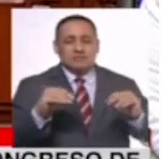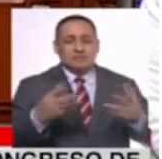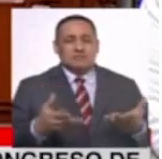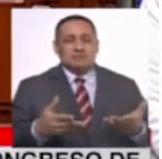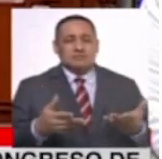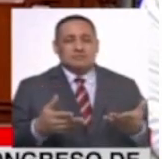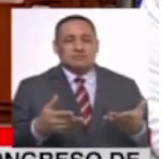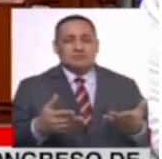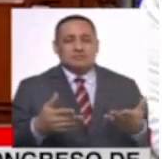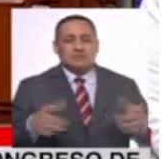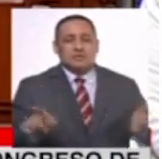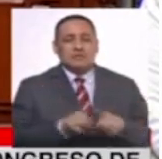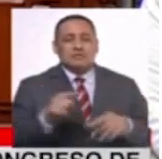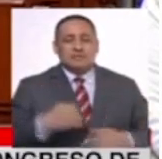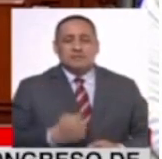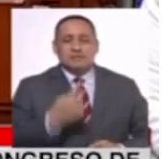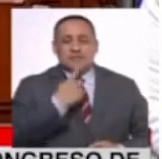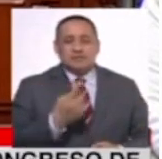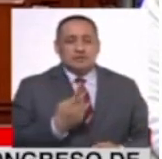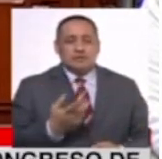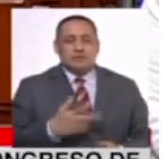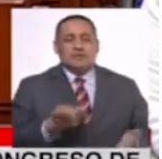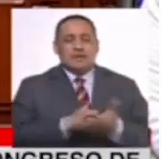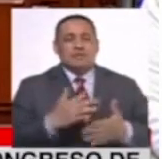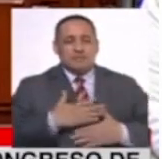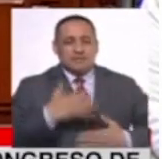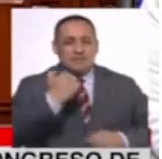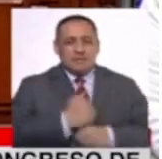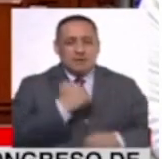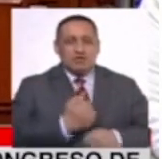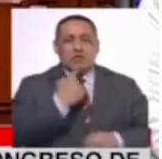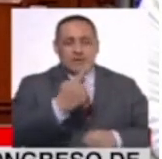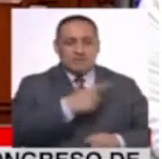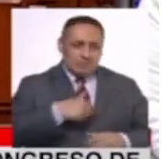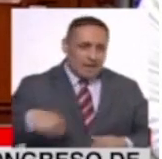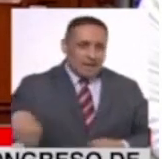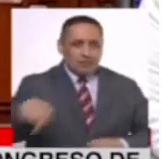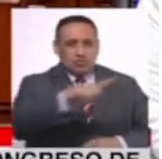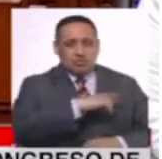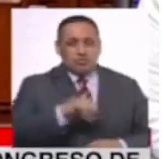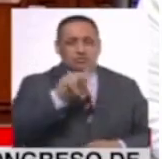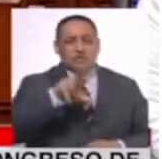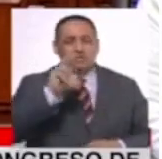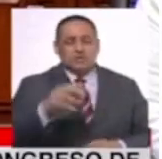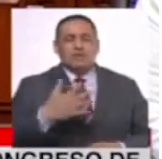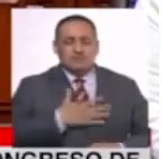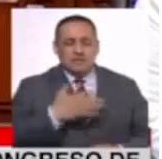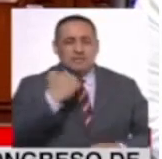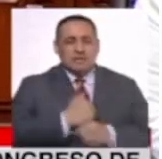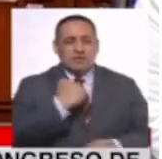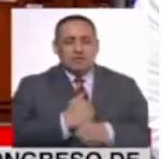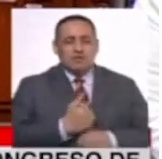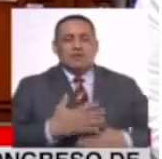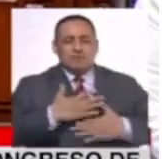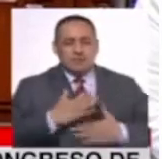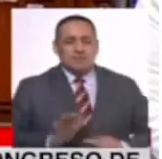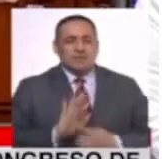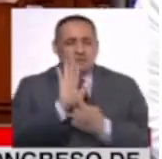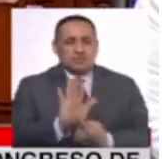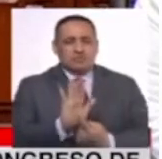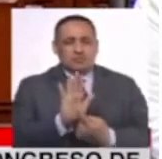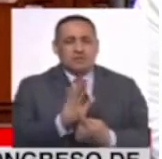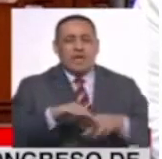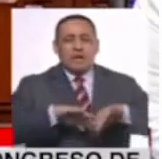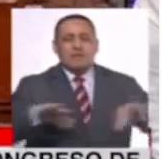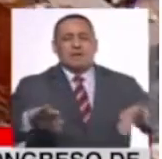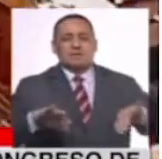y diciéndoles que mi tarea es con los 130 congresistas. Esa es mi tarea, es mi representación.